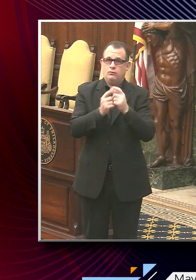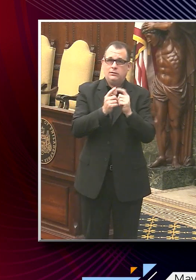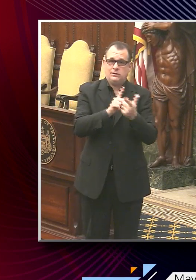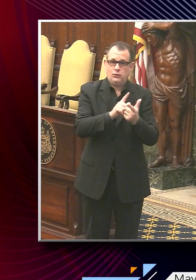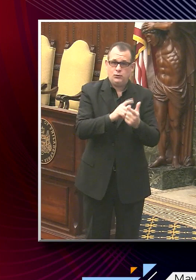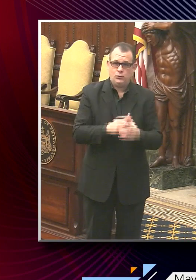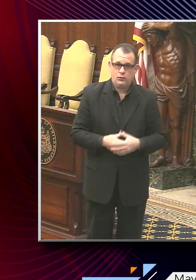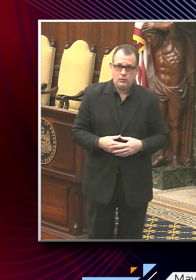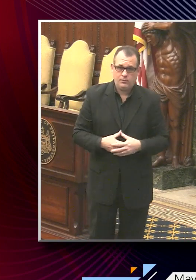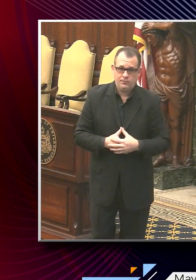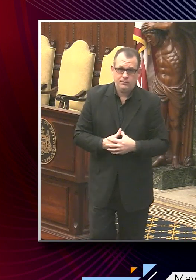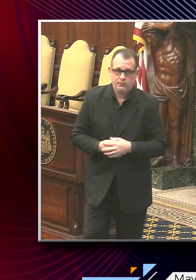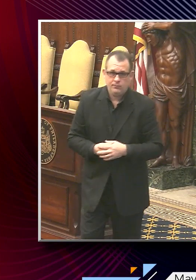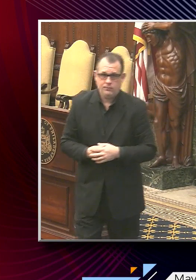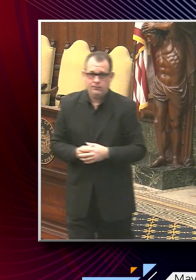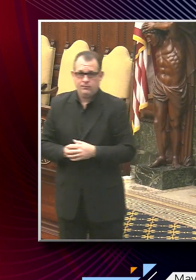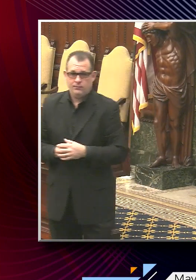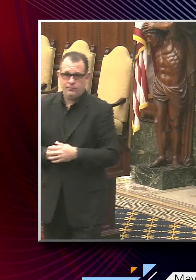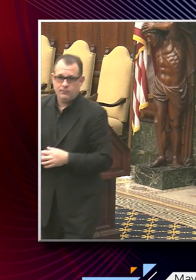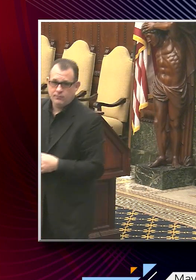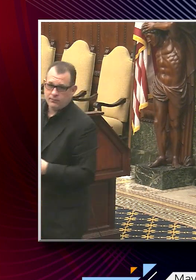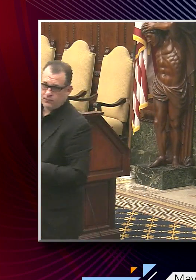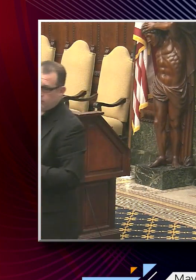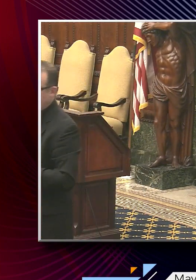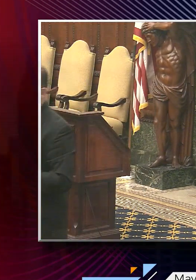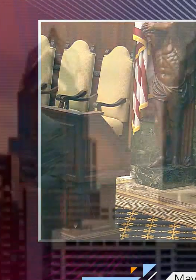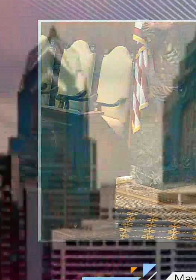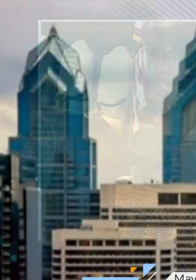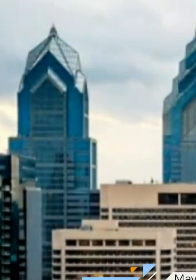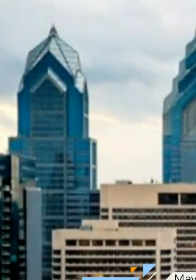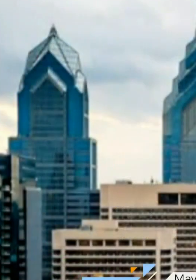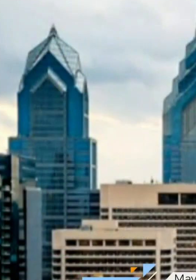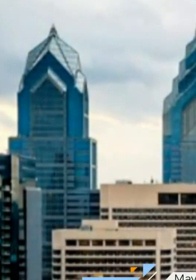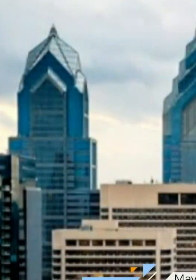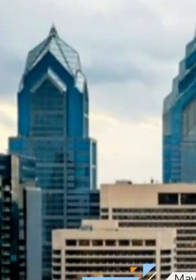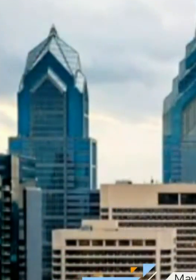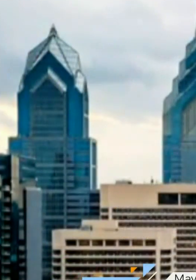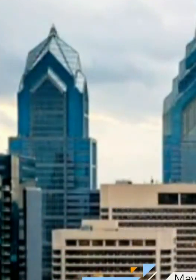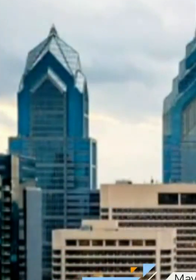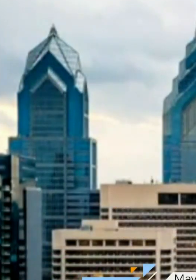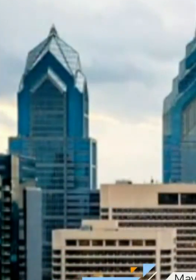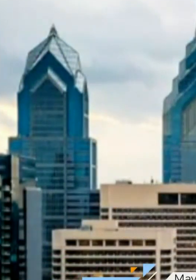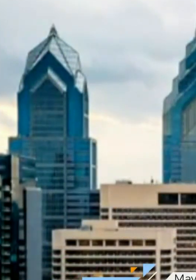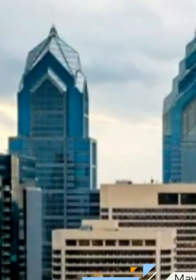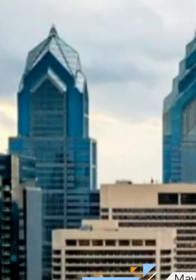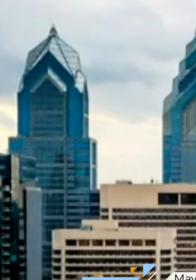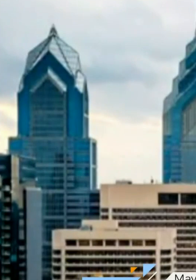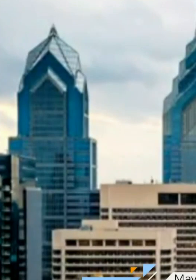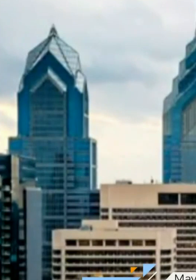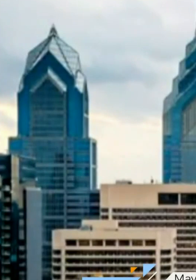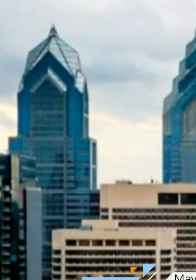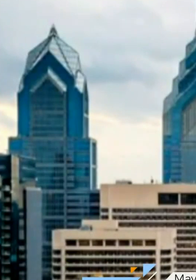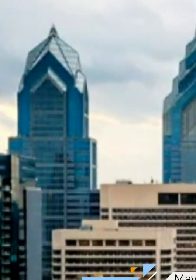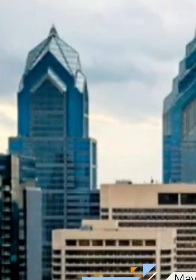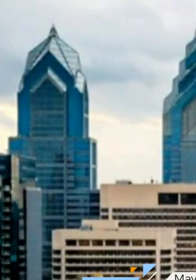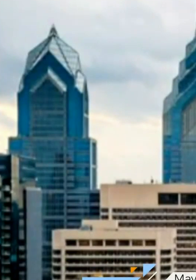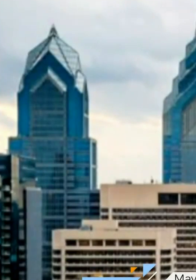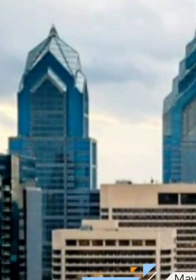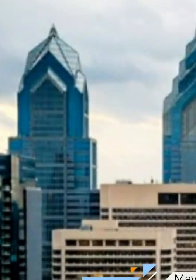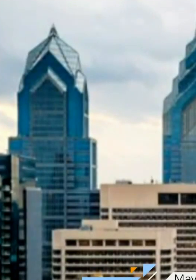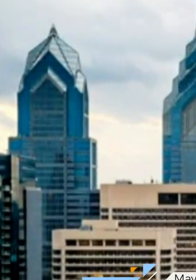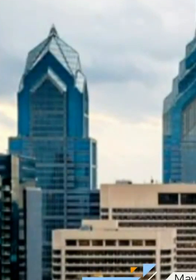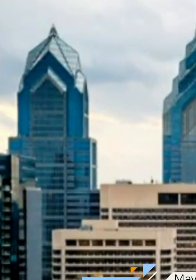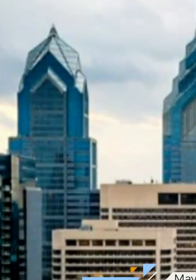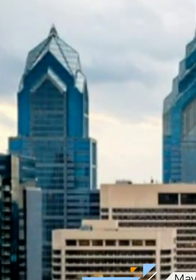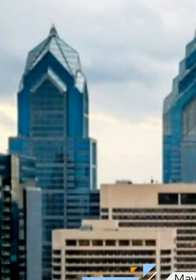today's remarks. Palabras del alcalde Jim Kenney para el 5 de enero del 2021. Buenas tardes a